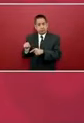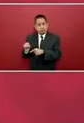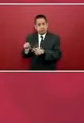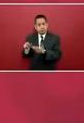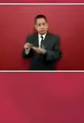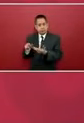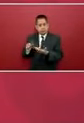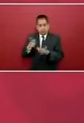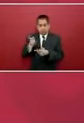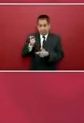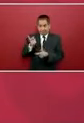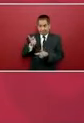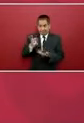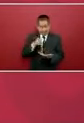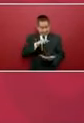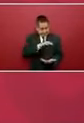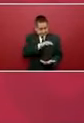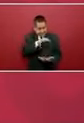recibía